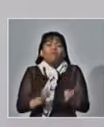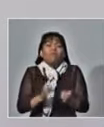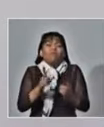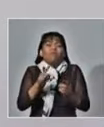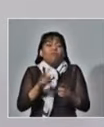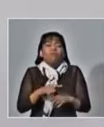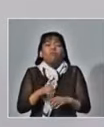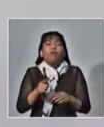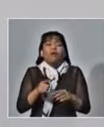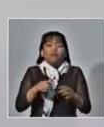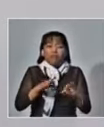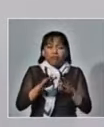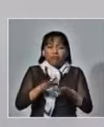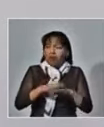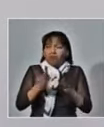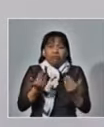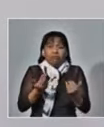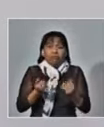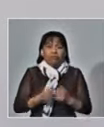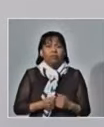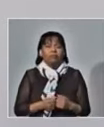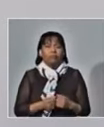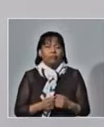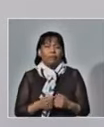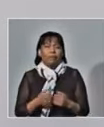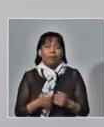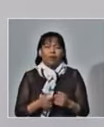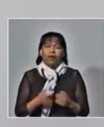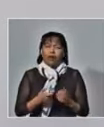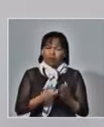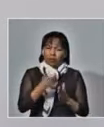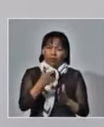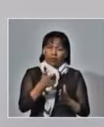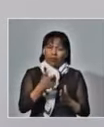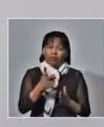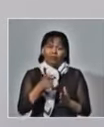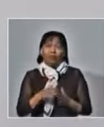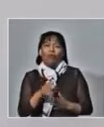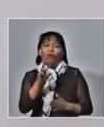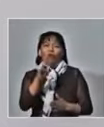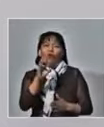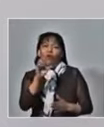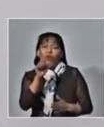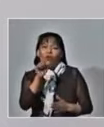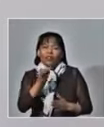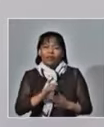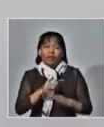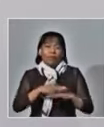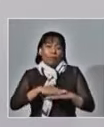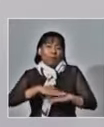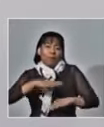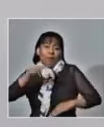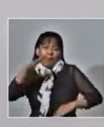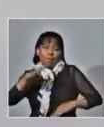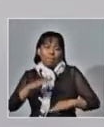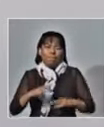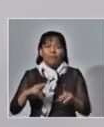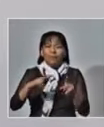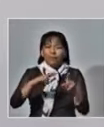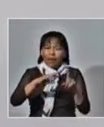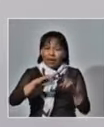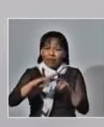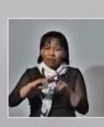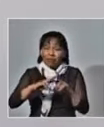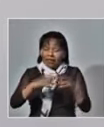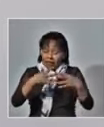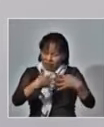empleo? También vamos a proponer el salario rosa para las amas de casa. Más parques industriales, como me lo han solicitado en